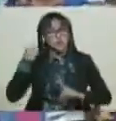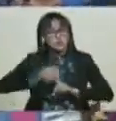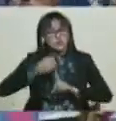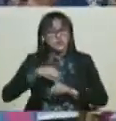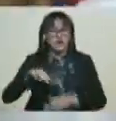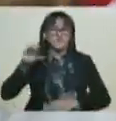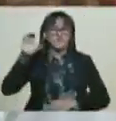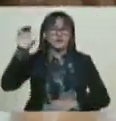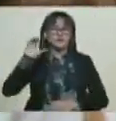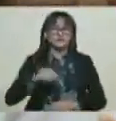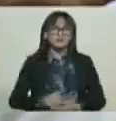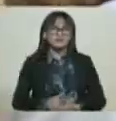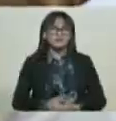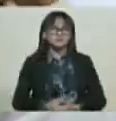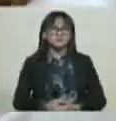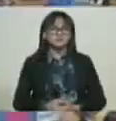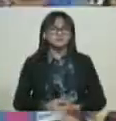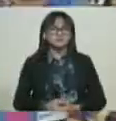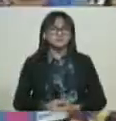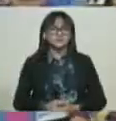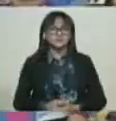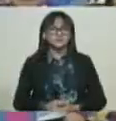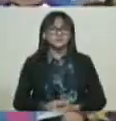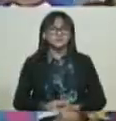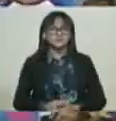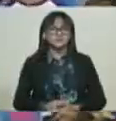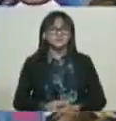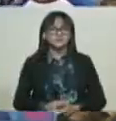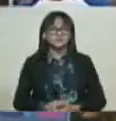patria muy bien